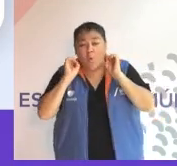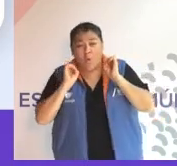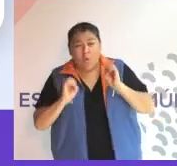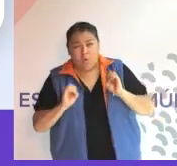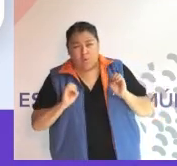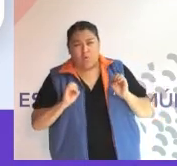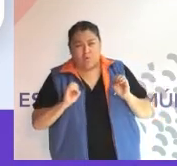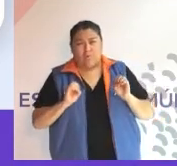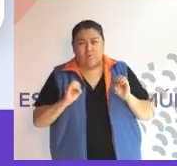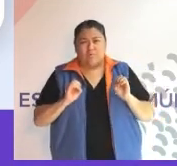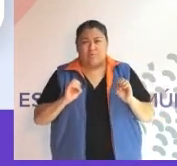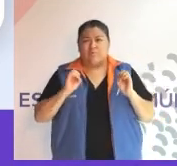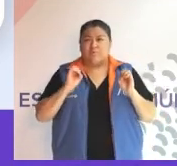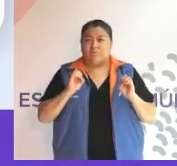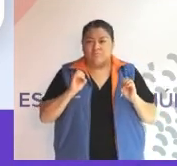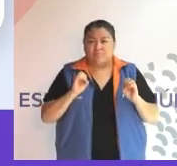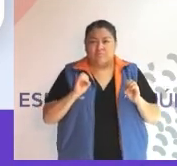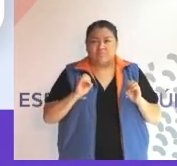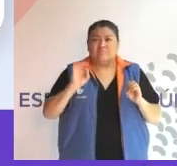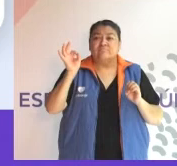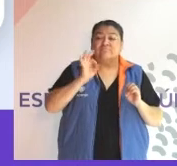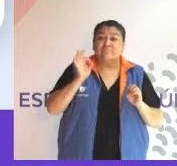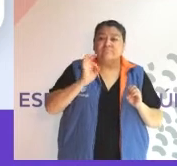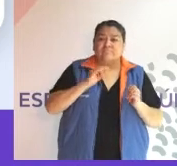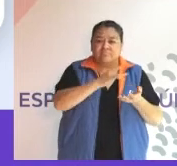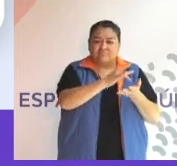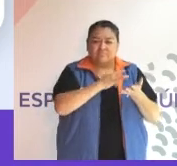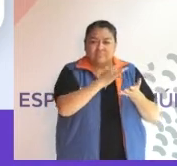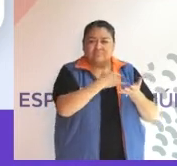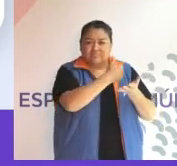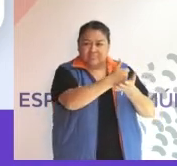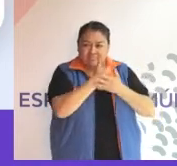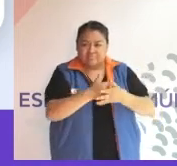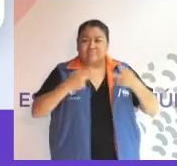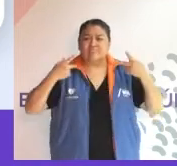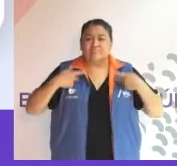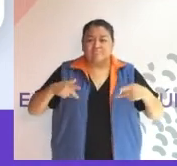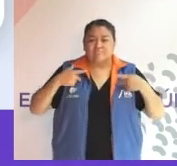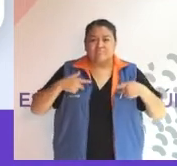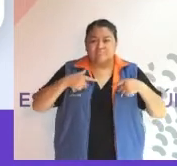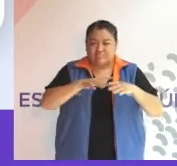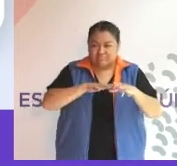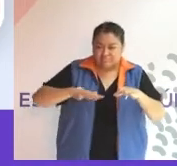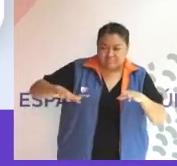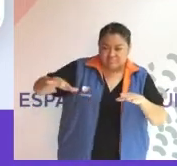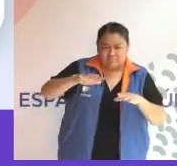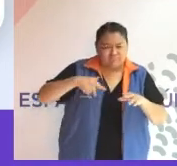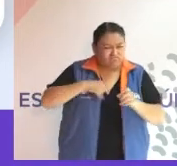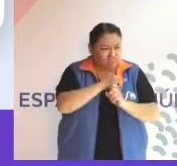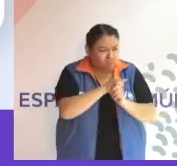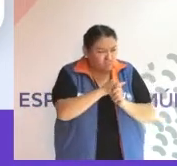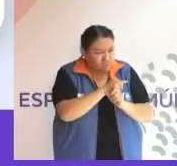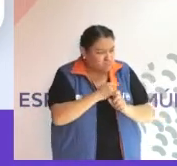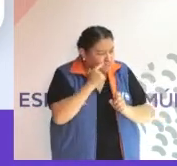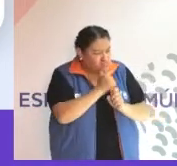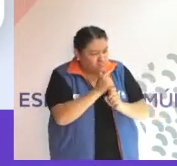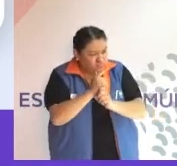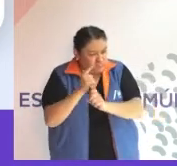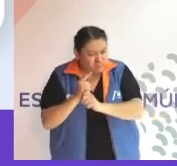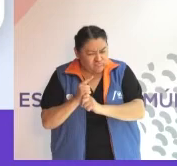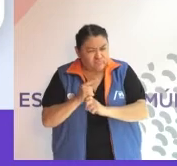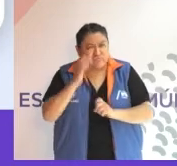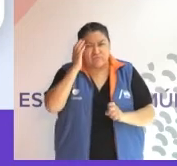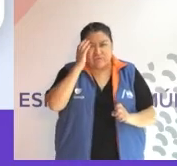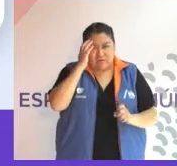parte o por lo menos sean un lugar donde los ciudadanos validan la información y no viven como en un